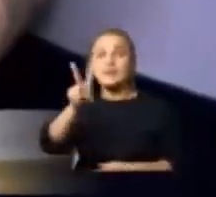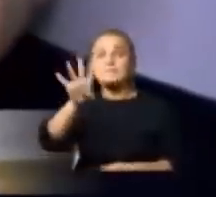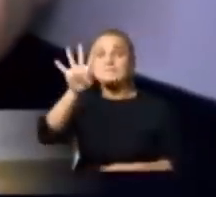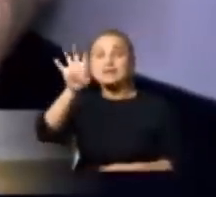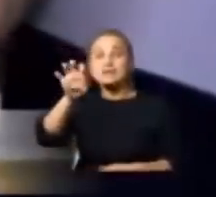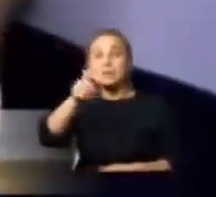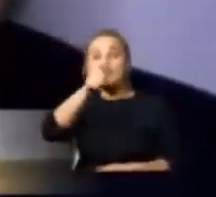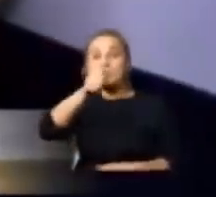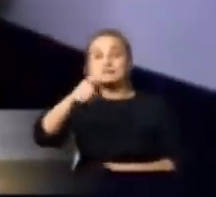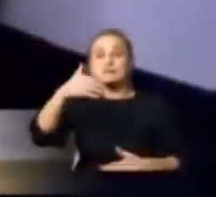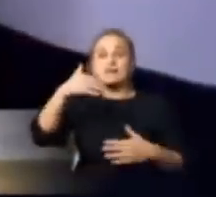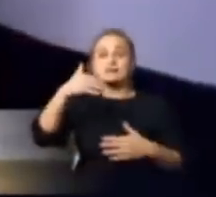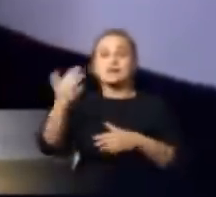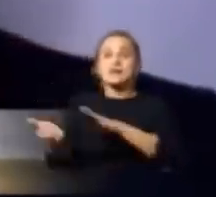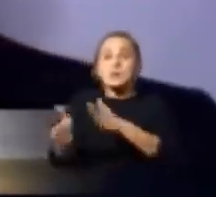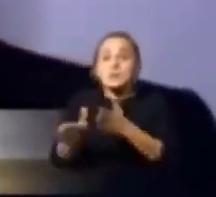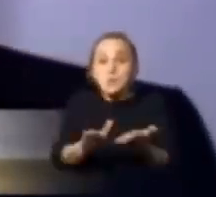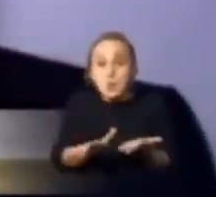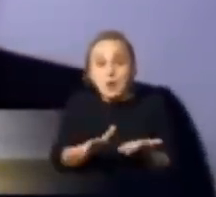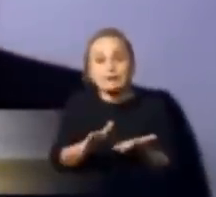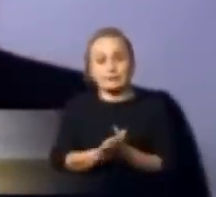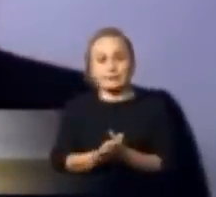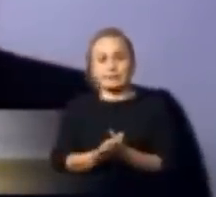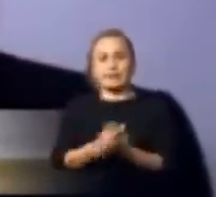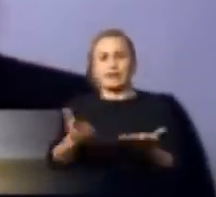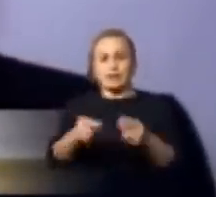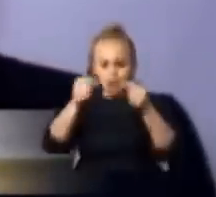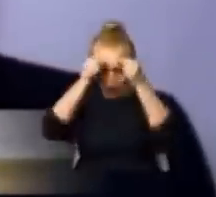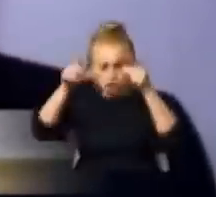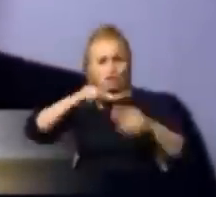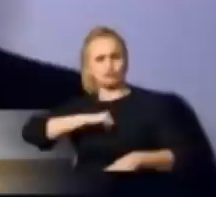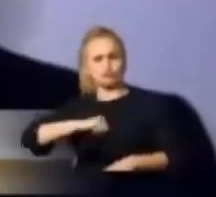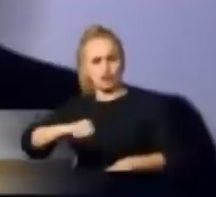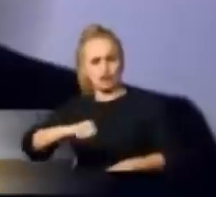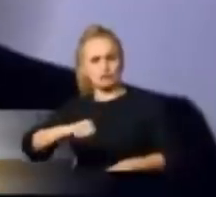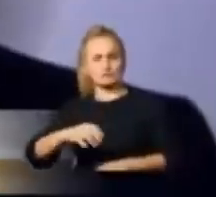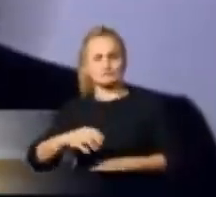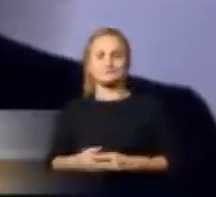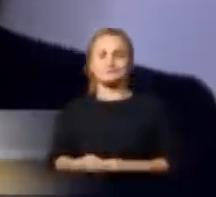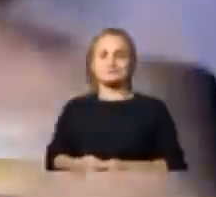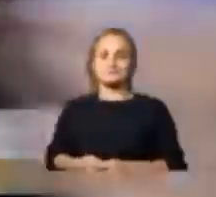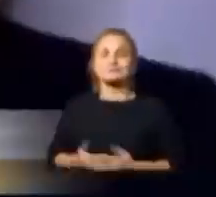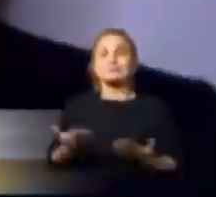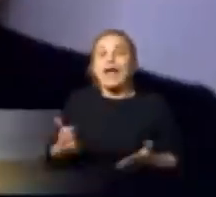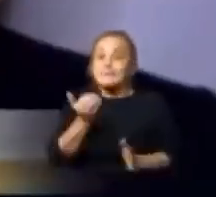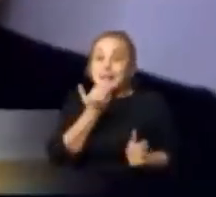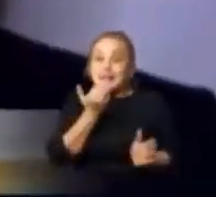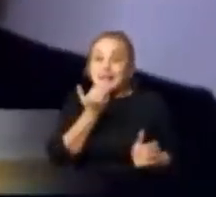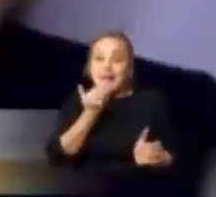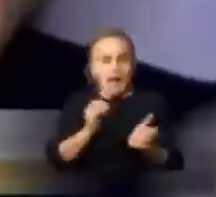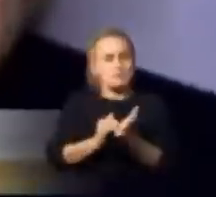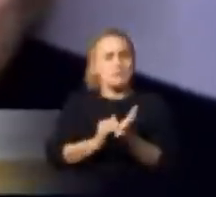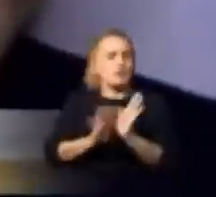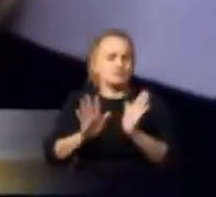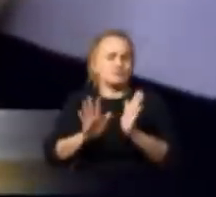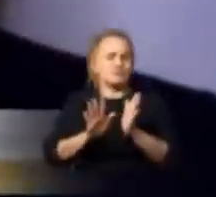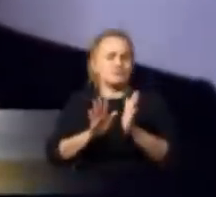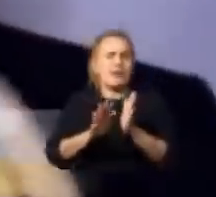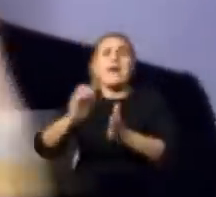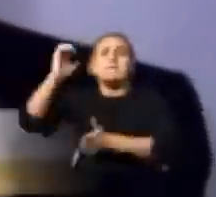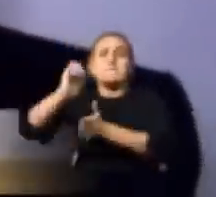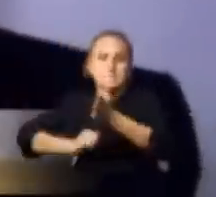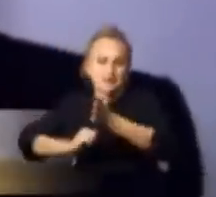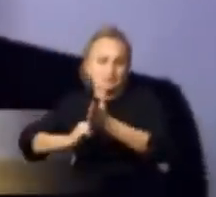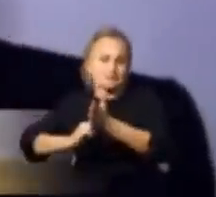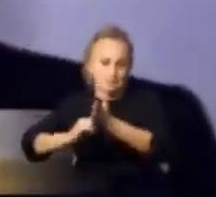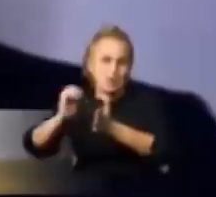29 víctimas mortales presuntas, porque estamos en un estado de derecho por parte de la fuerza pública. Supongamos que no sean esos, que sean menos.